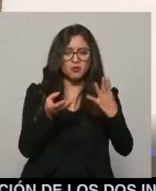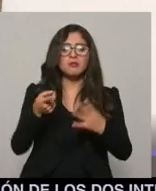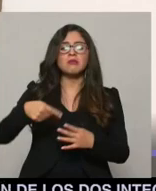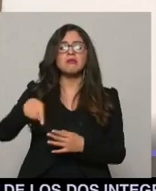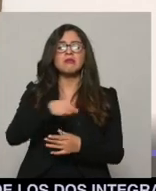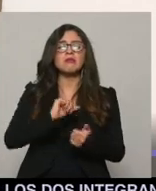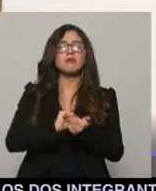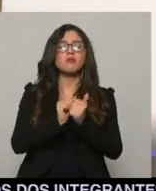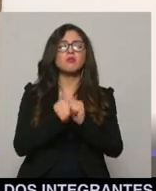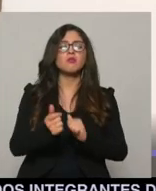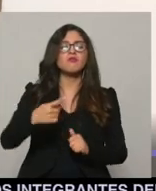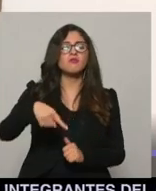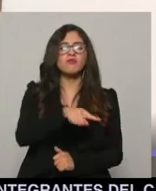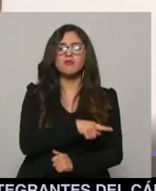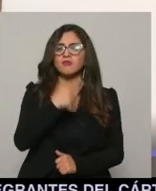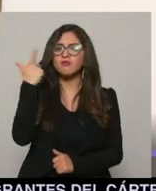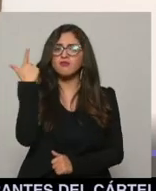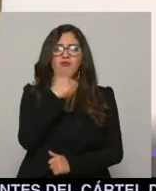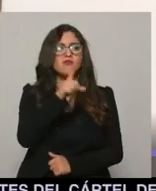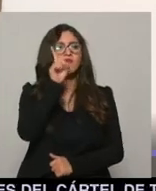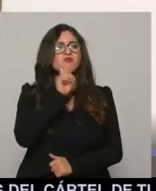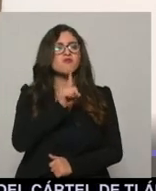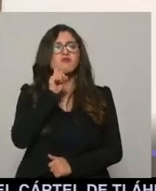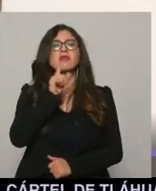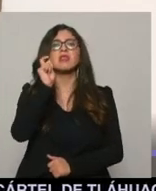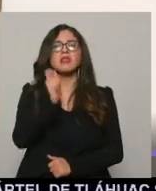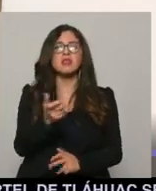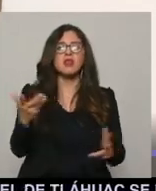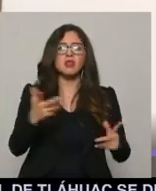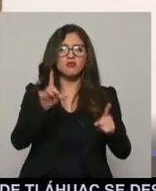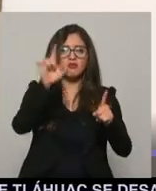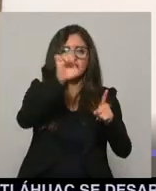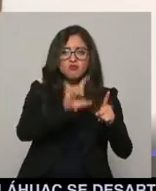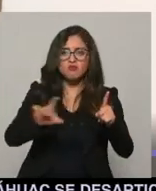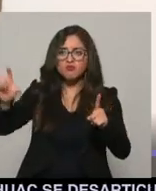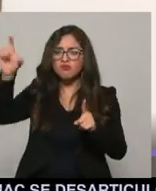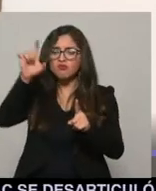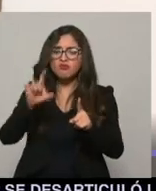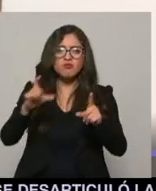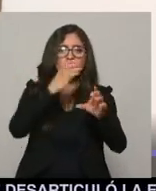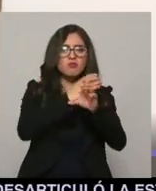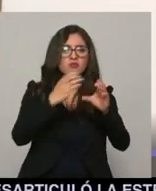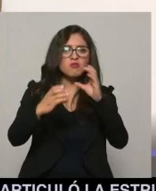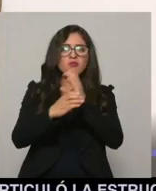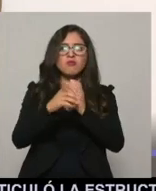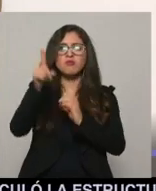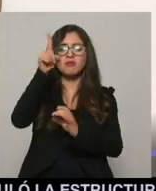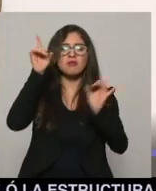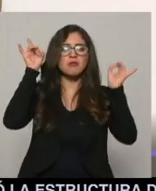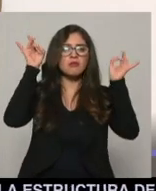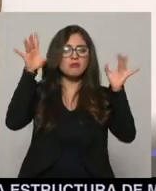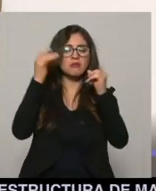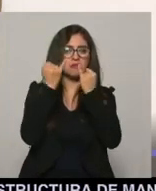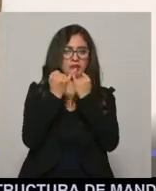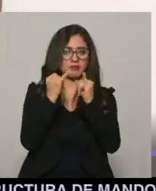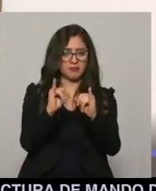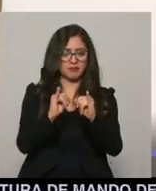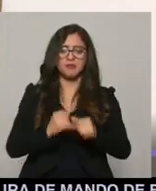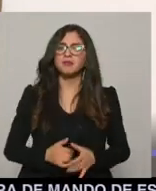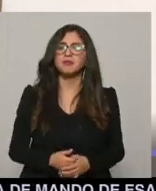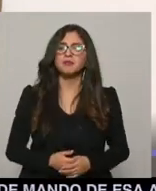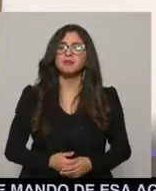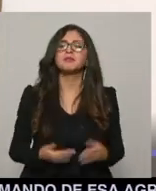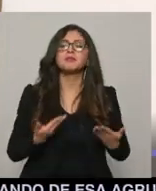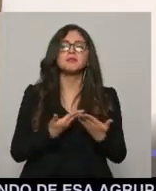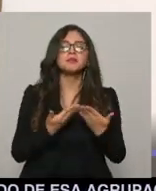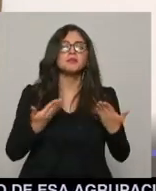se estaba condenando a las mujeres por haber rayado y haber hecho pintas en el Ángel de la Independencia. Ahora van a ser